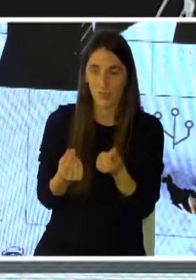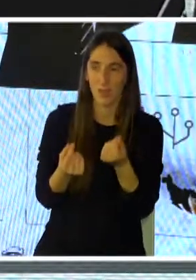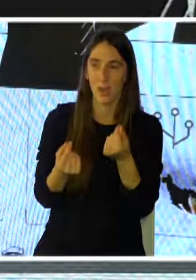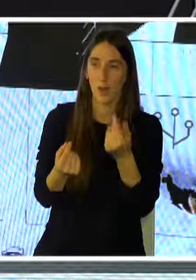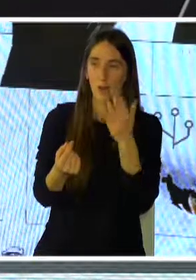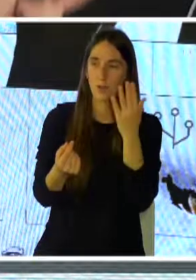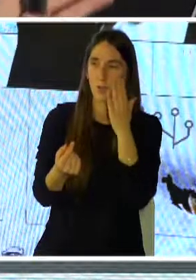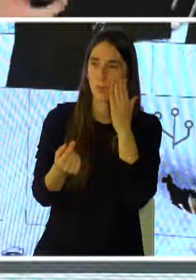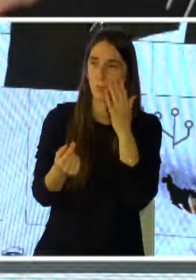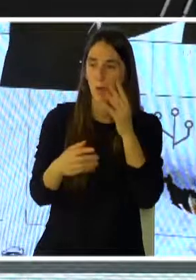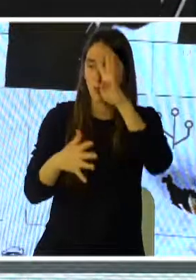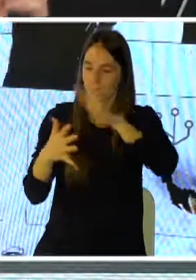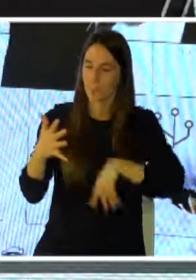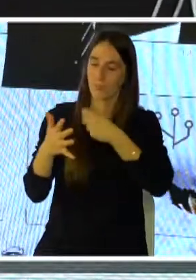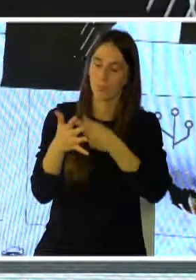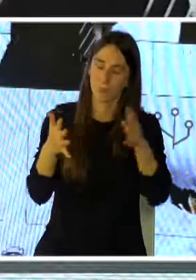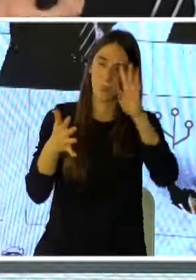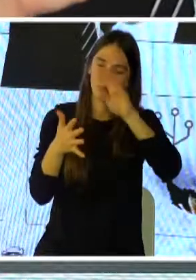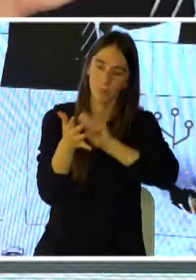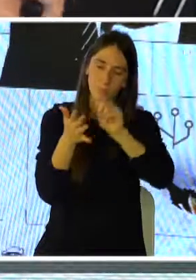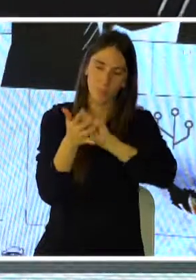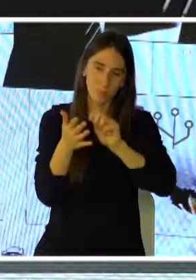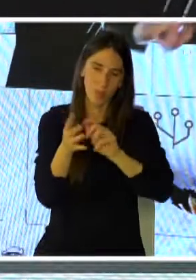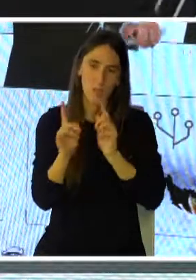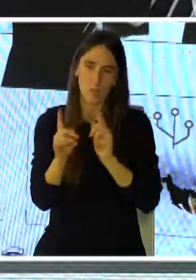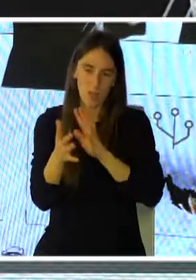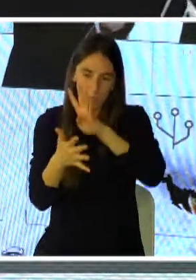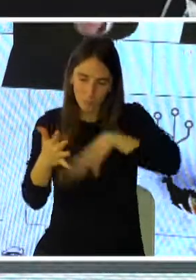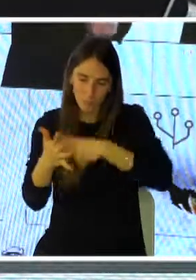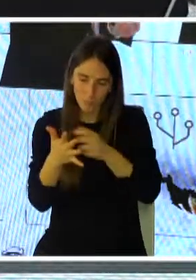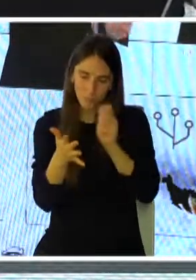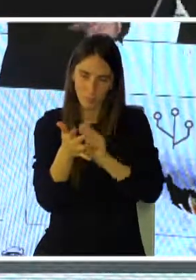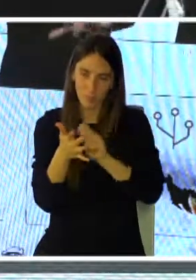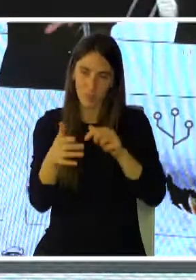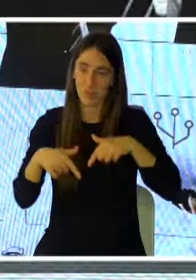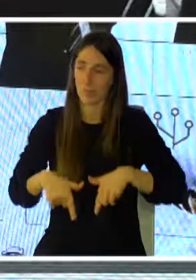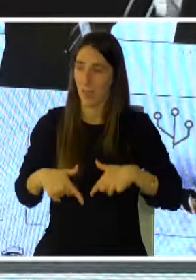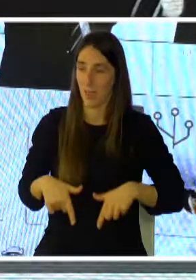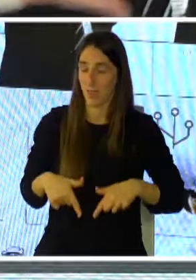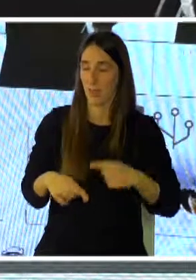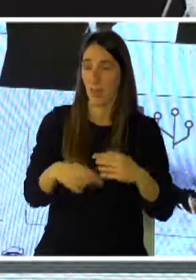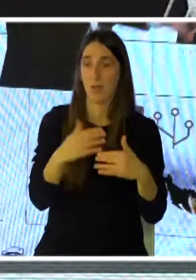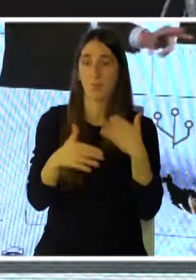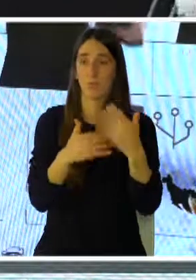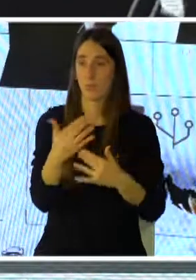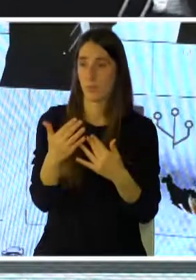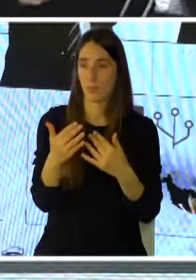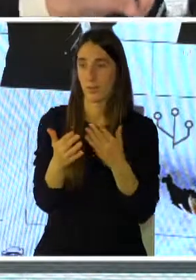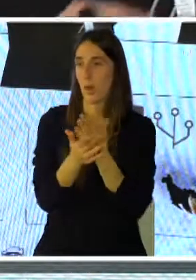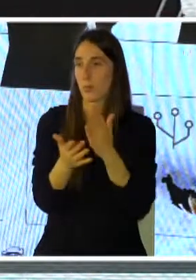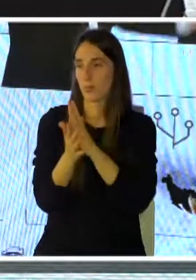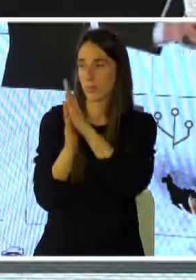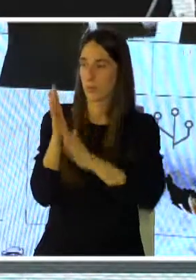más del palo de las planillas, ¿no? Planillas Excel, cosas planas. Y en un mundo como la Intendencia las cosas pasan en la vastedad del